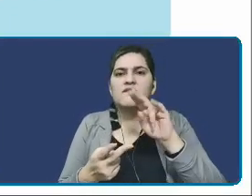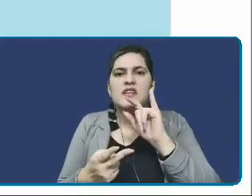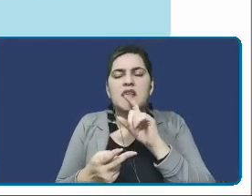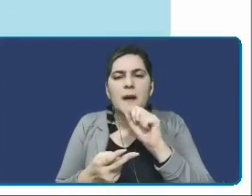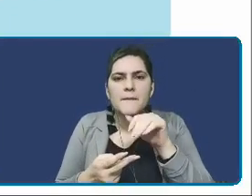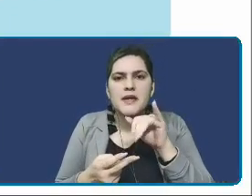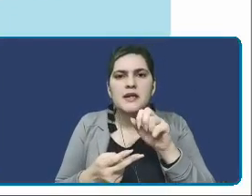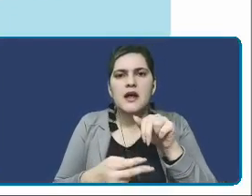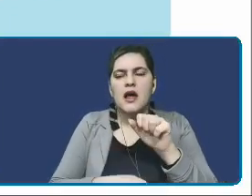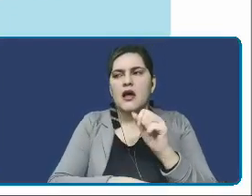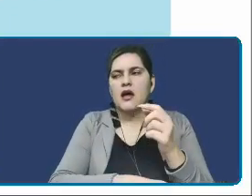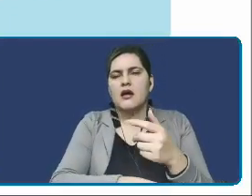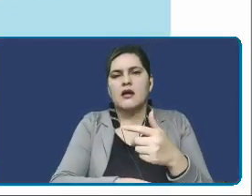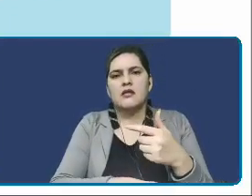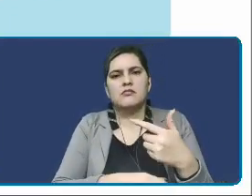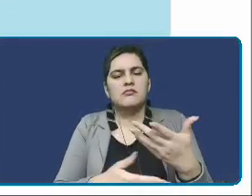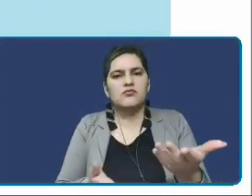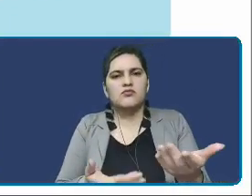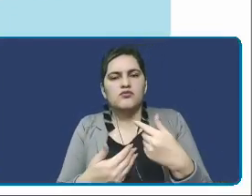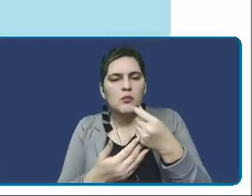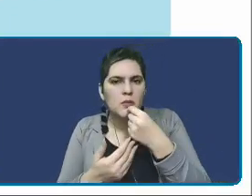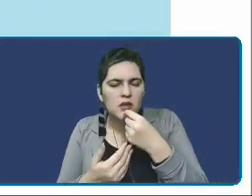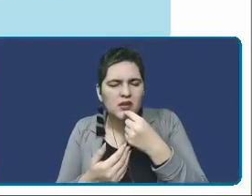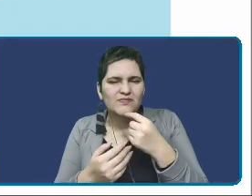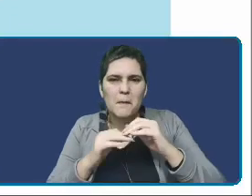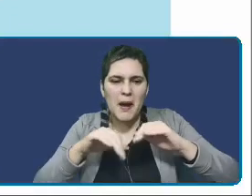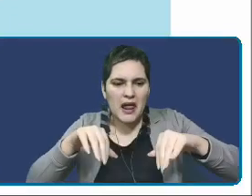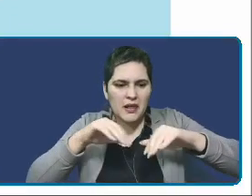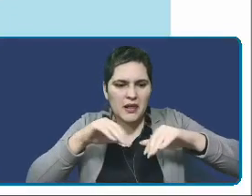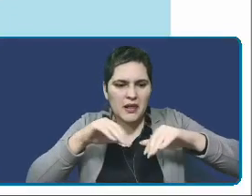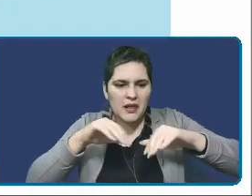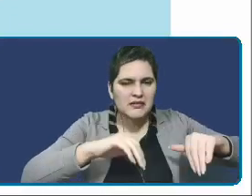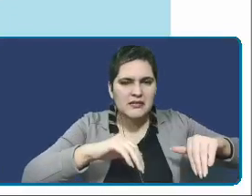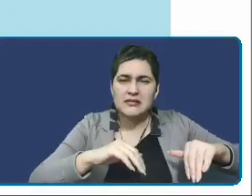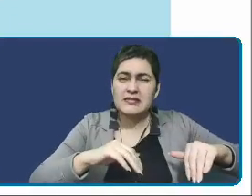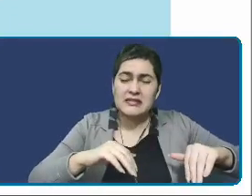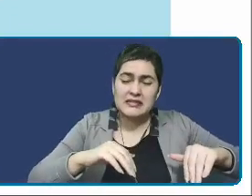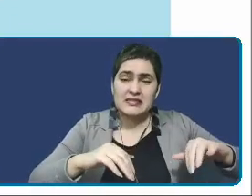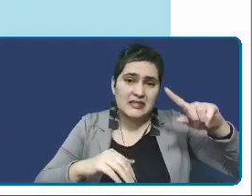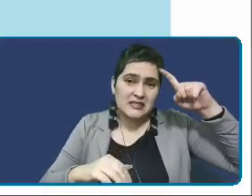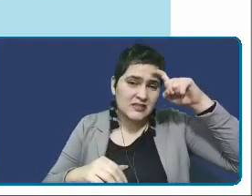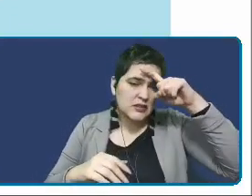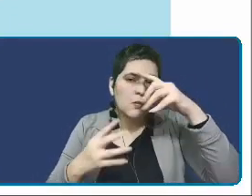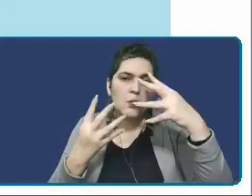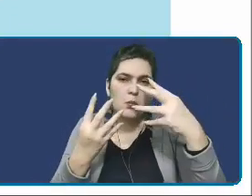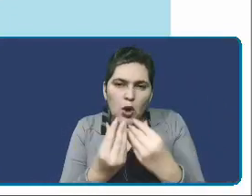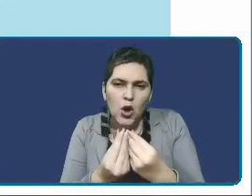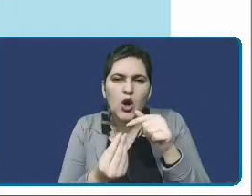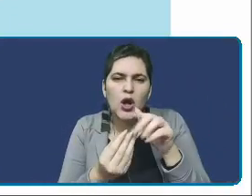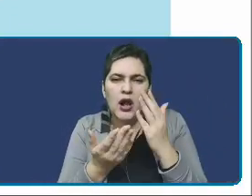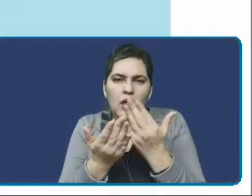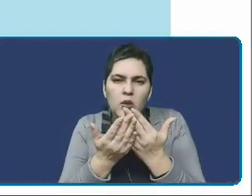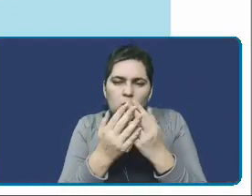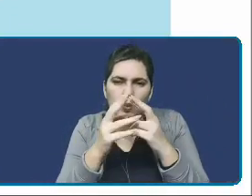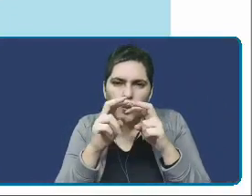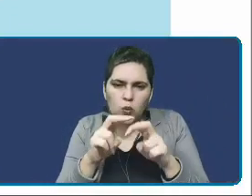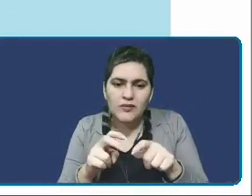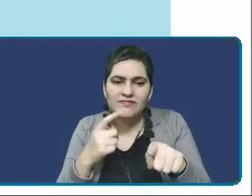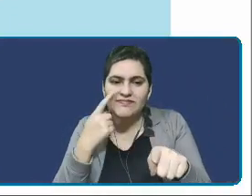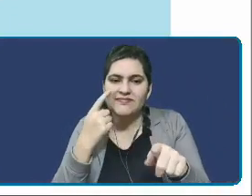muy difícil separarlo. Entonces, hacer estudios que realmente separen eso son muy, muy poquitos. Entonces, era por eso mostrarles este